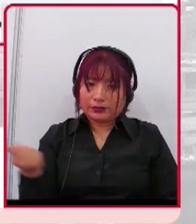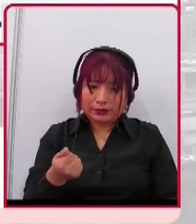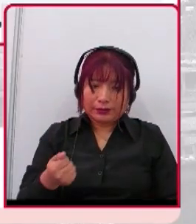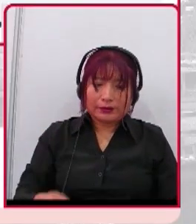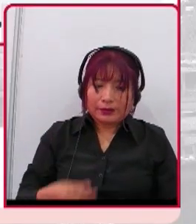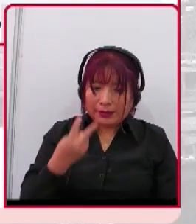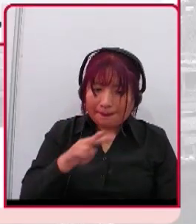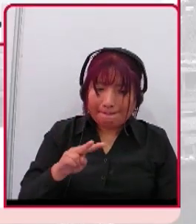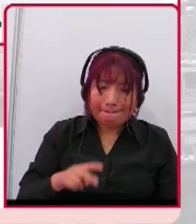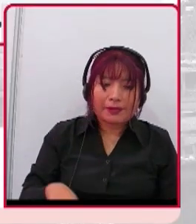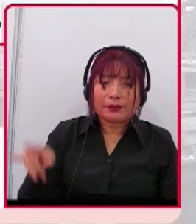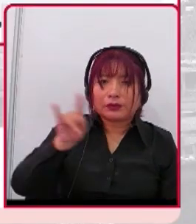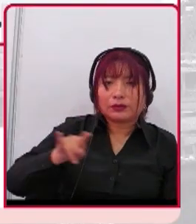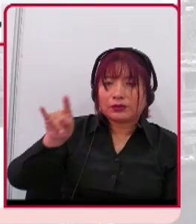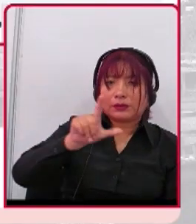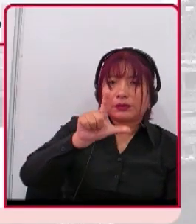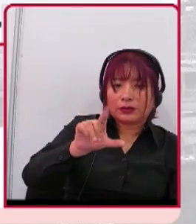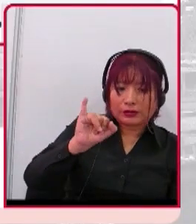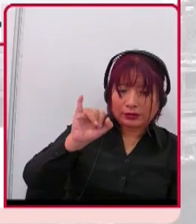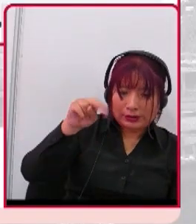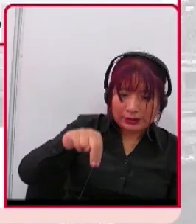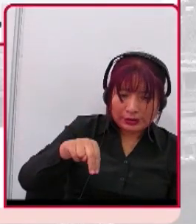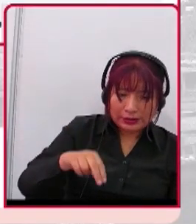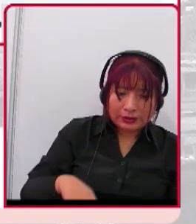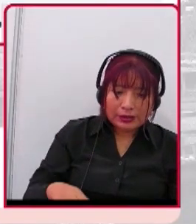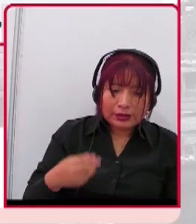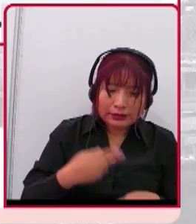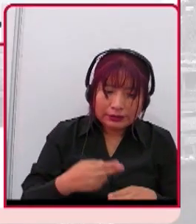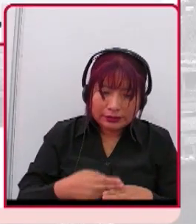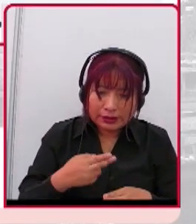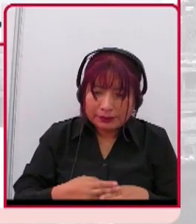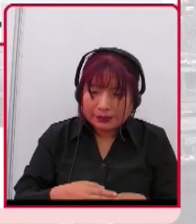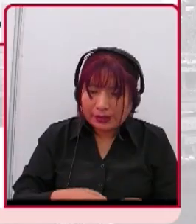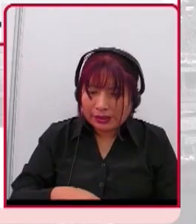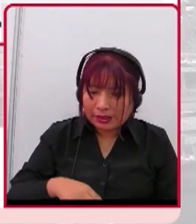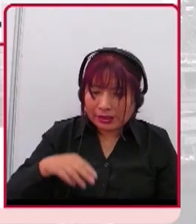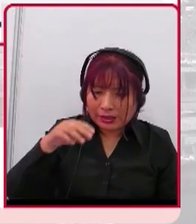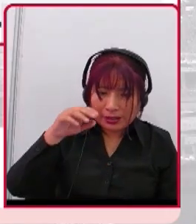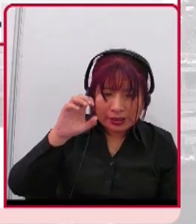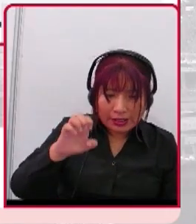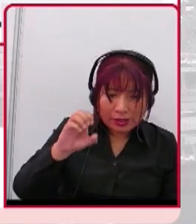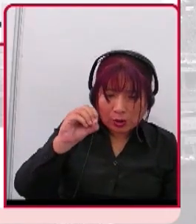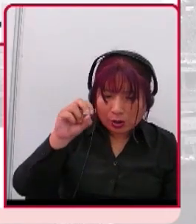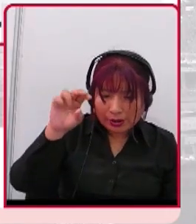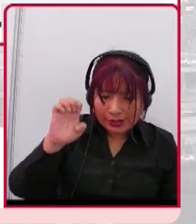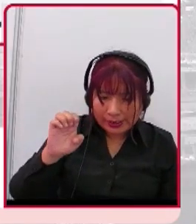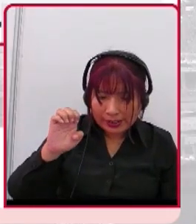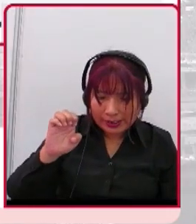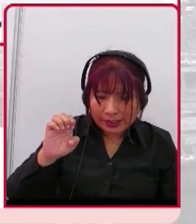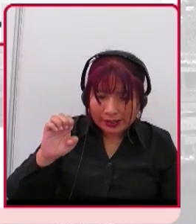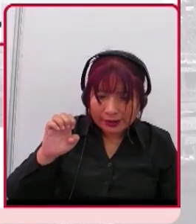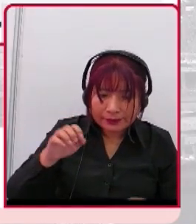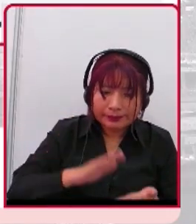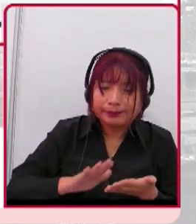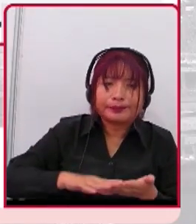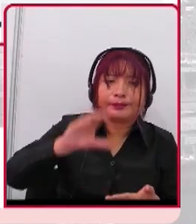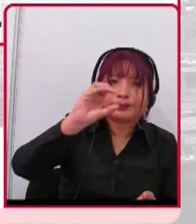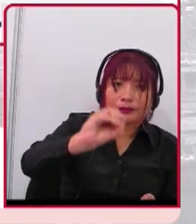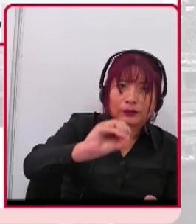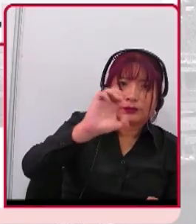Lean, que es el OEE, y esta herramienta principalmente lo que te mide es la eficiencia del equipo identificado como cuello de